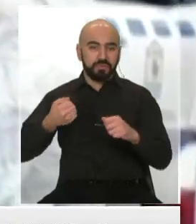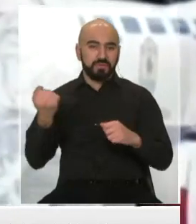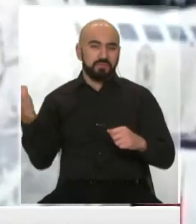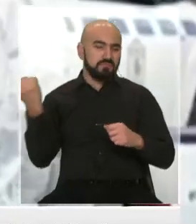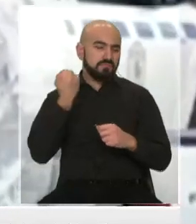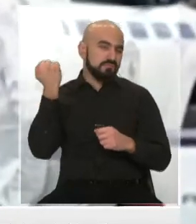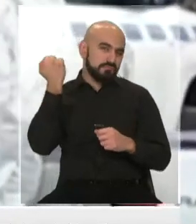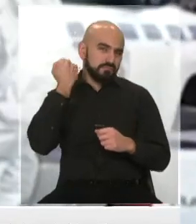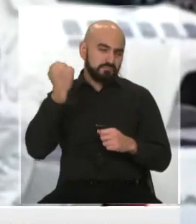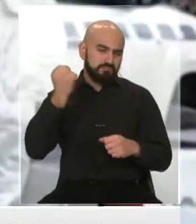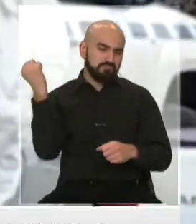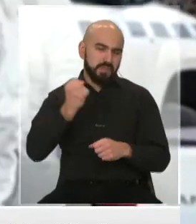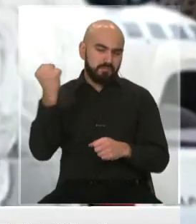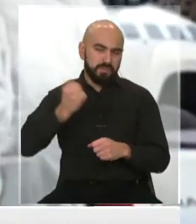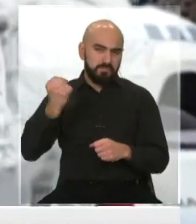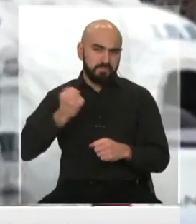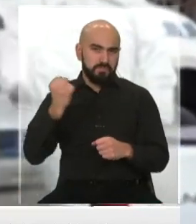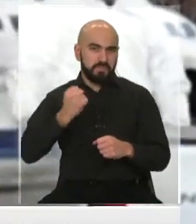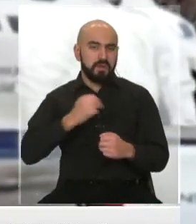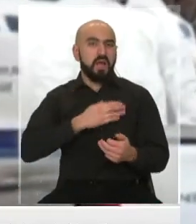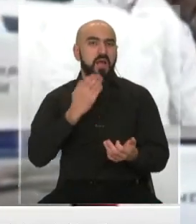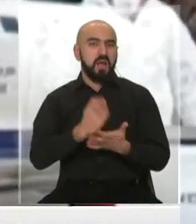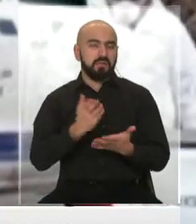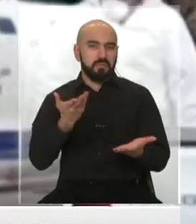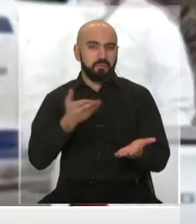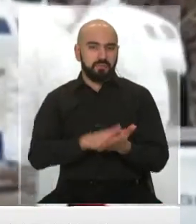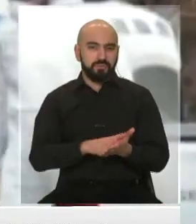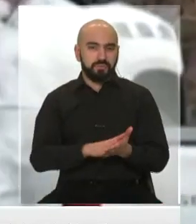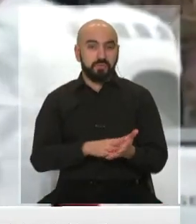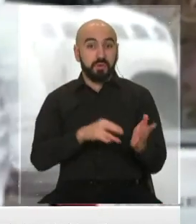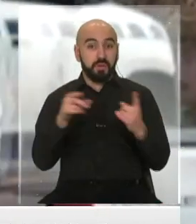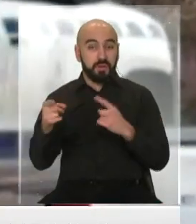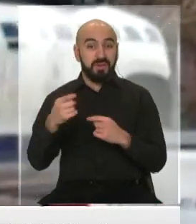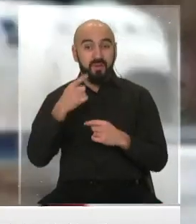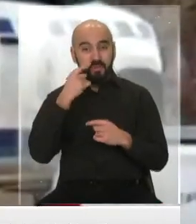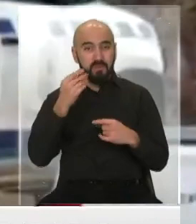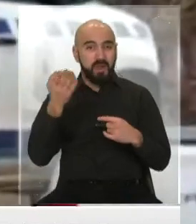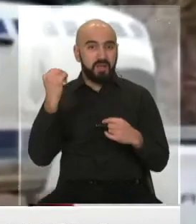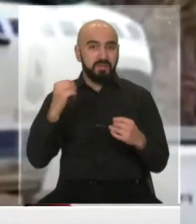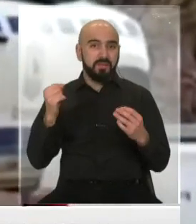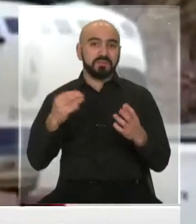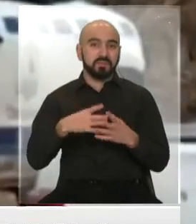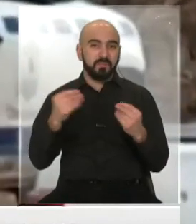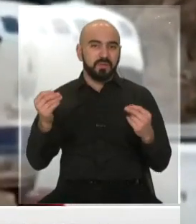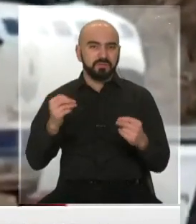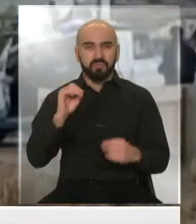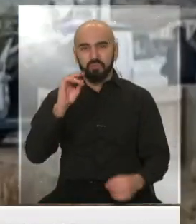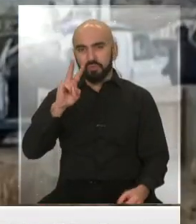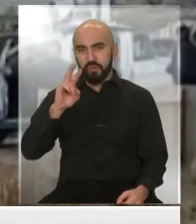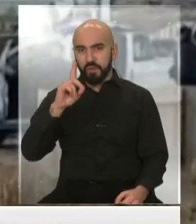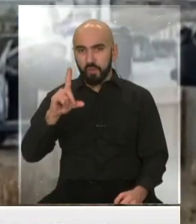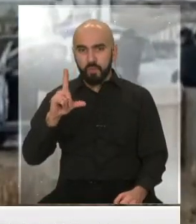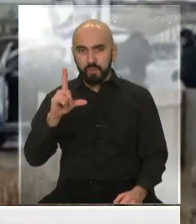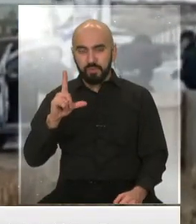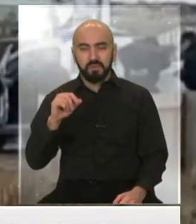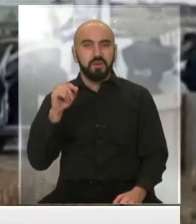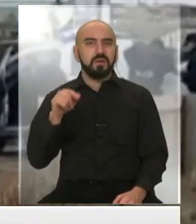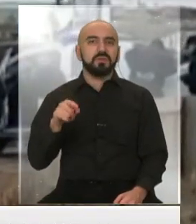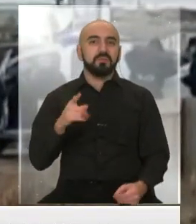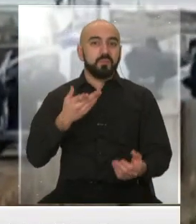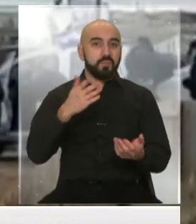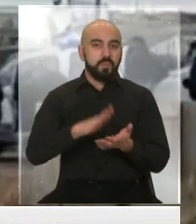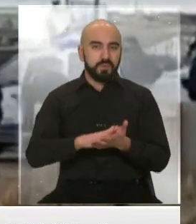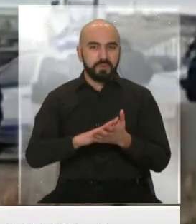hasta asesinarlo. El empresario de 46 años había desaparecido el pasado 2 de julio. La noticia de su muerte